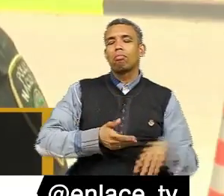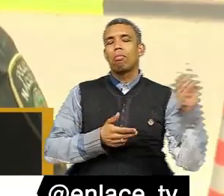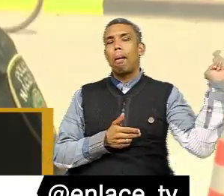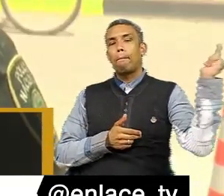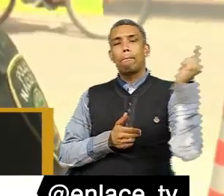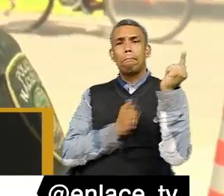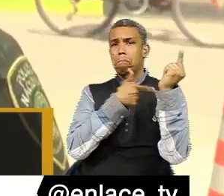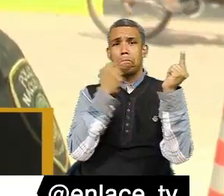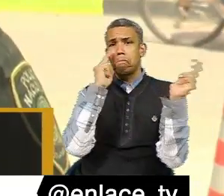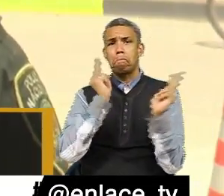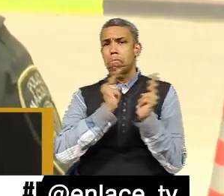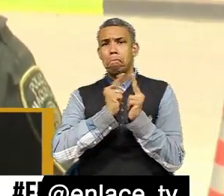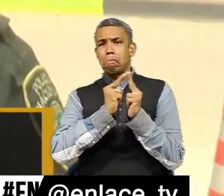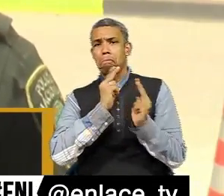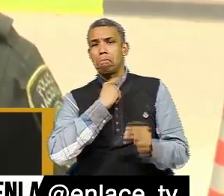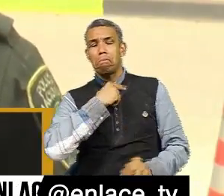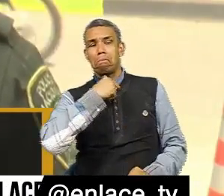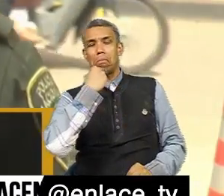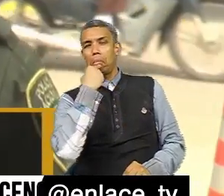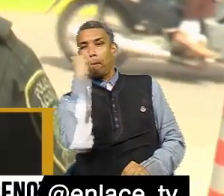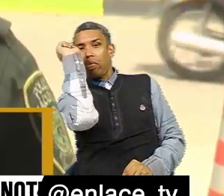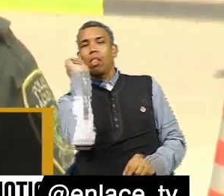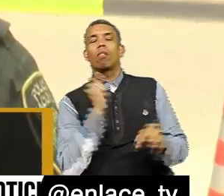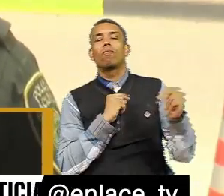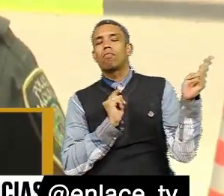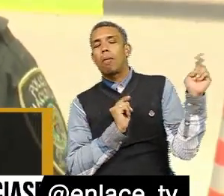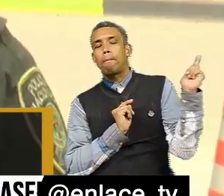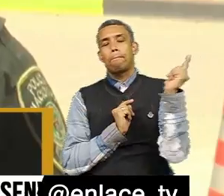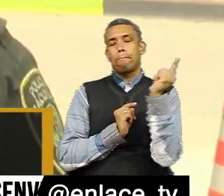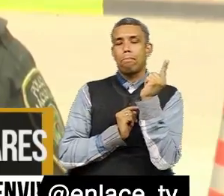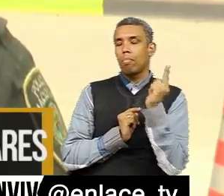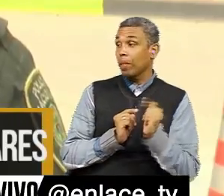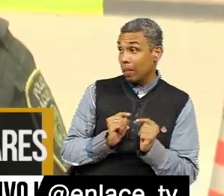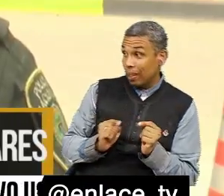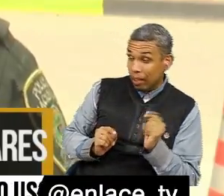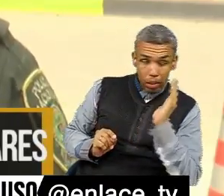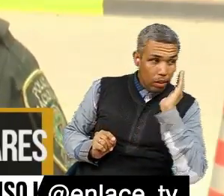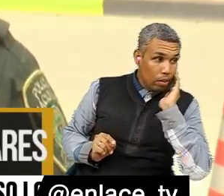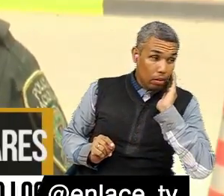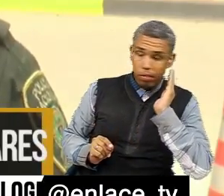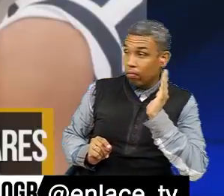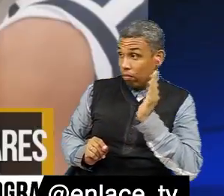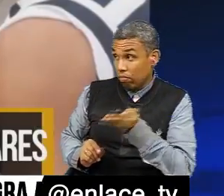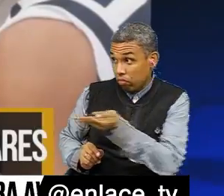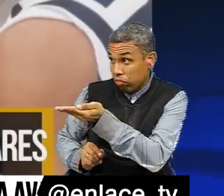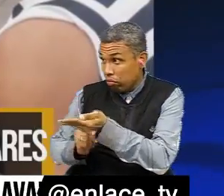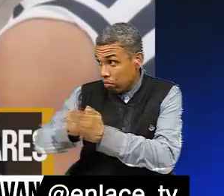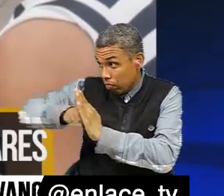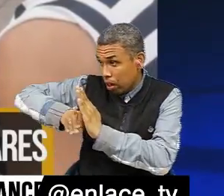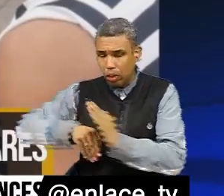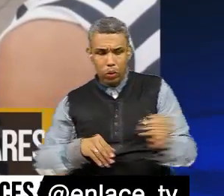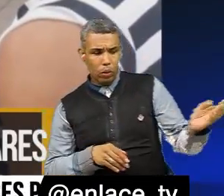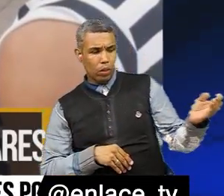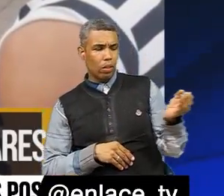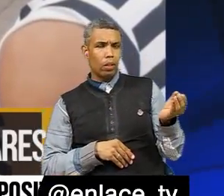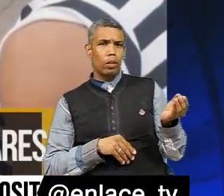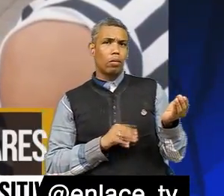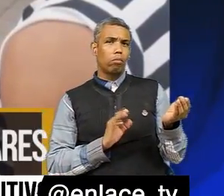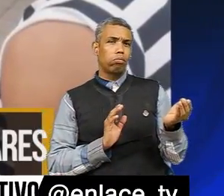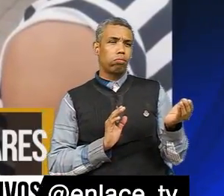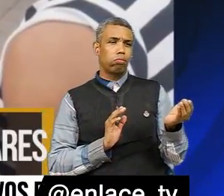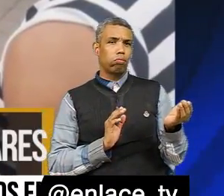celular, que si realmente le llama la atención, verifique realmente la procedencia de dichos aparatos. Si no hay quien me compre, no hay quien me